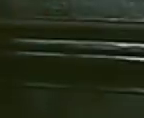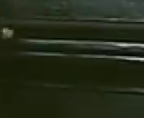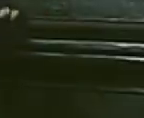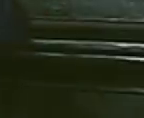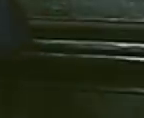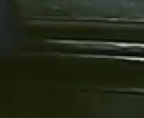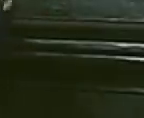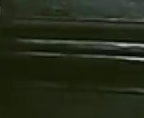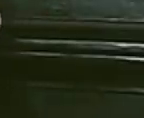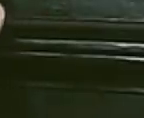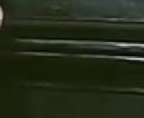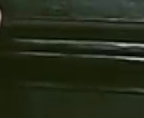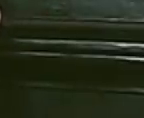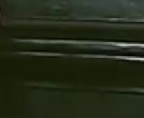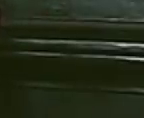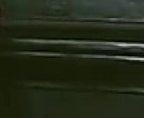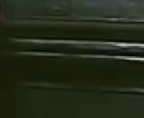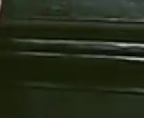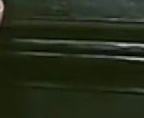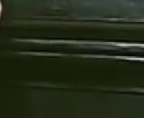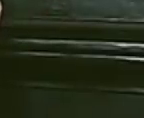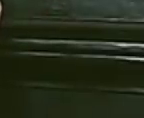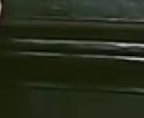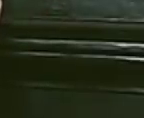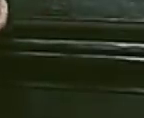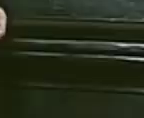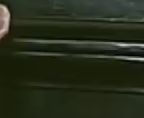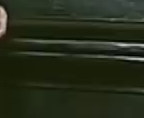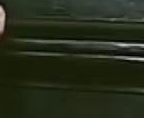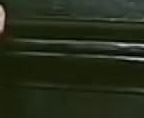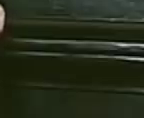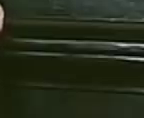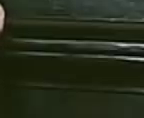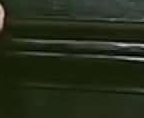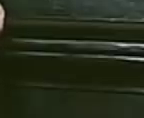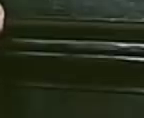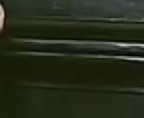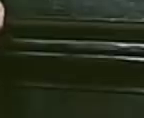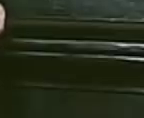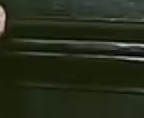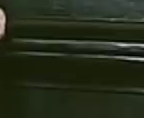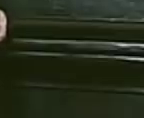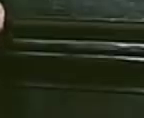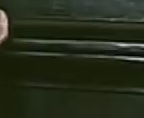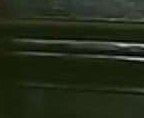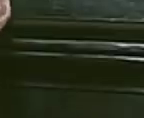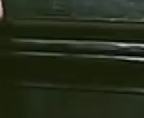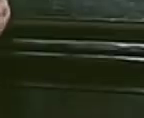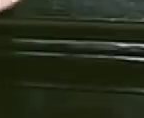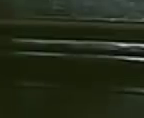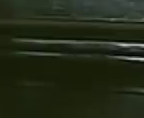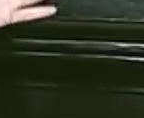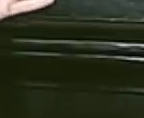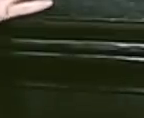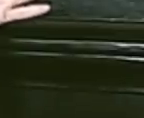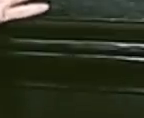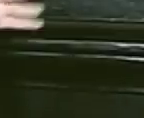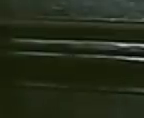no, este es uno de los métodos más eficaces y que justamente se aplica para evitar